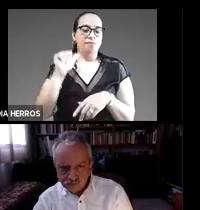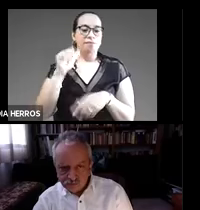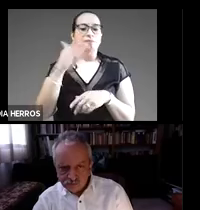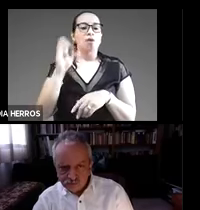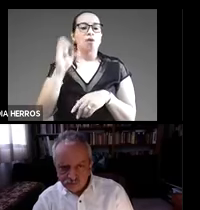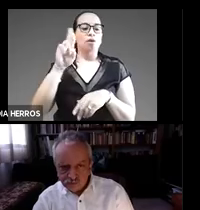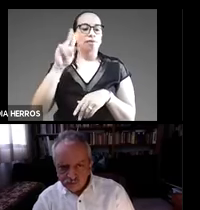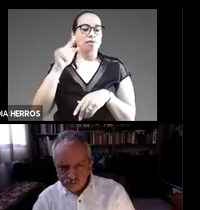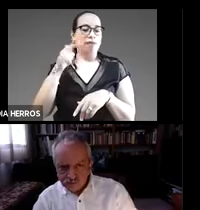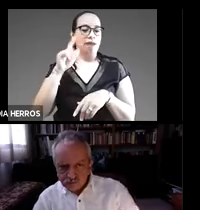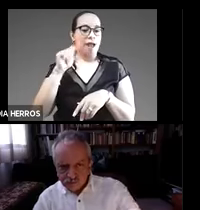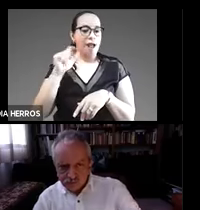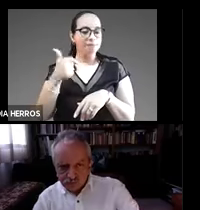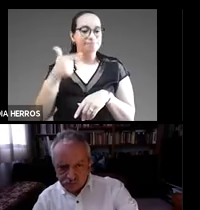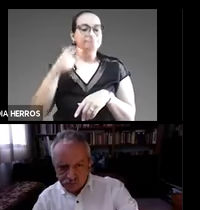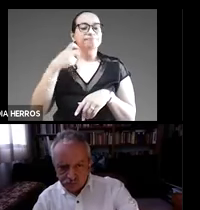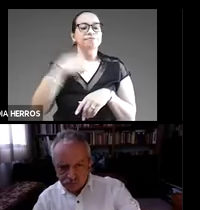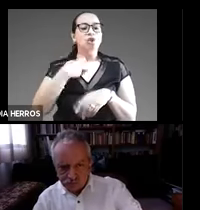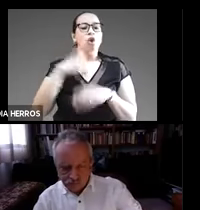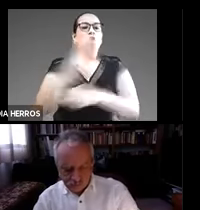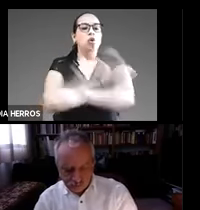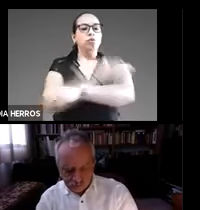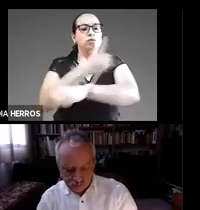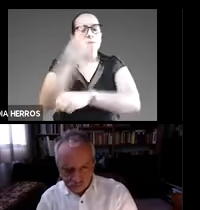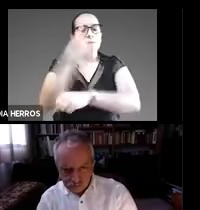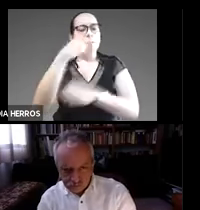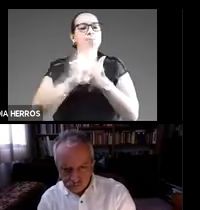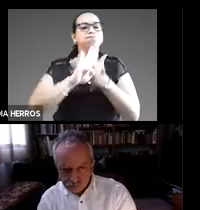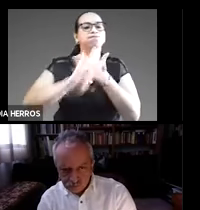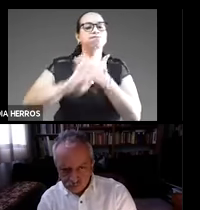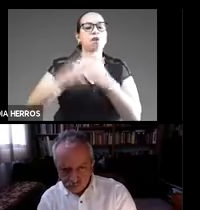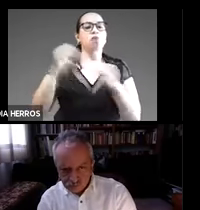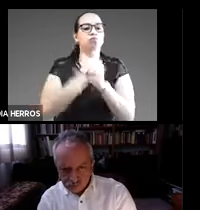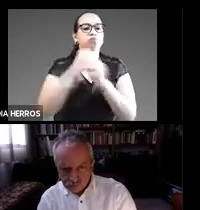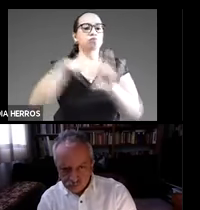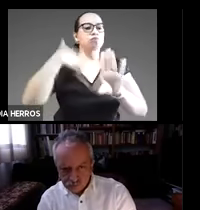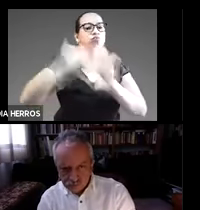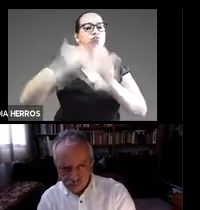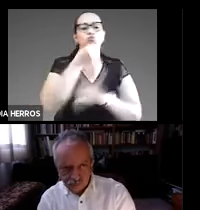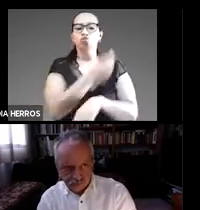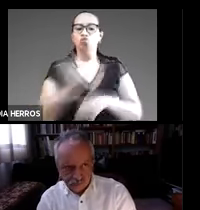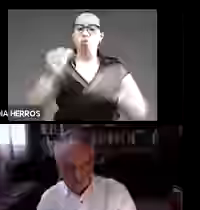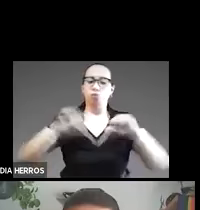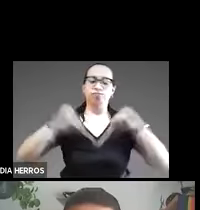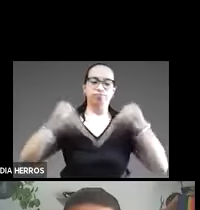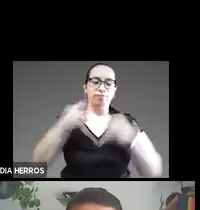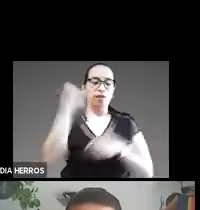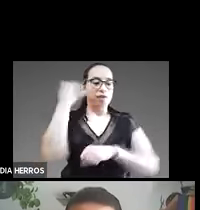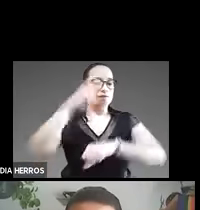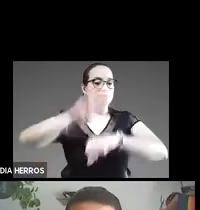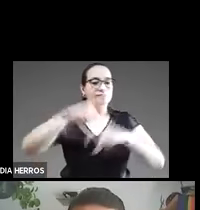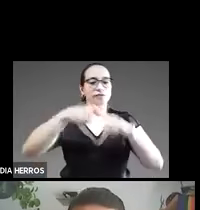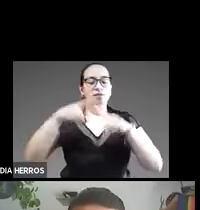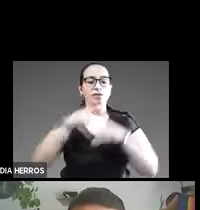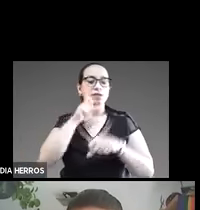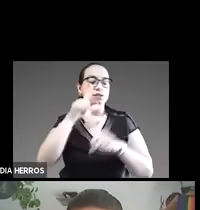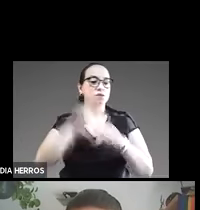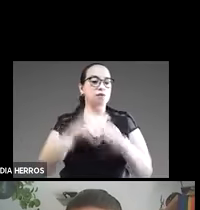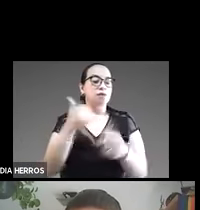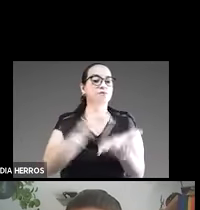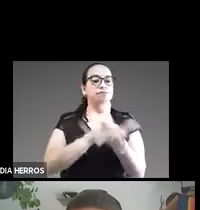la Comisión de Prevención de todo tipo de violencia contra niñas, niños y adolescentes de la Dirección General de Diversidad Sexual y